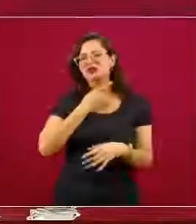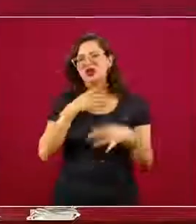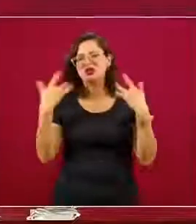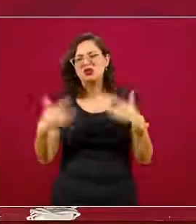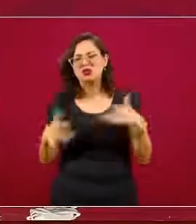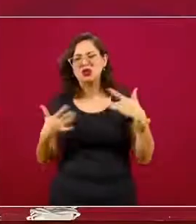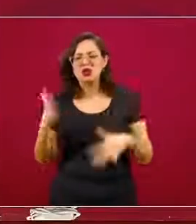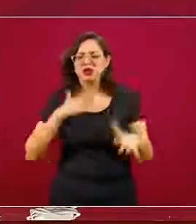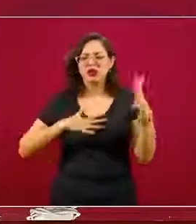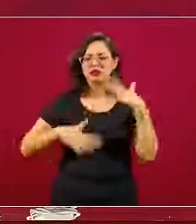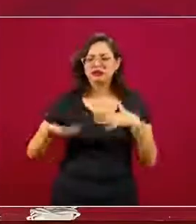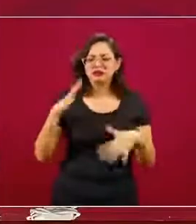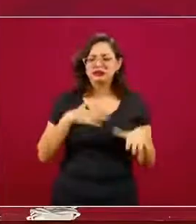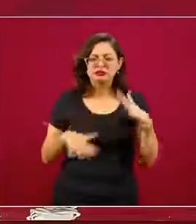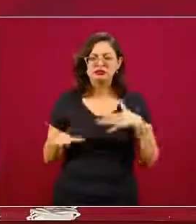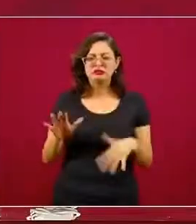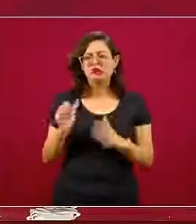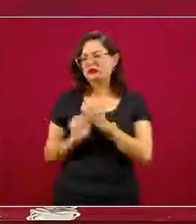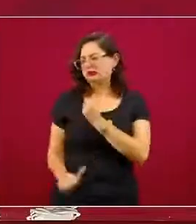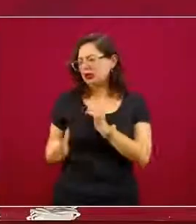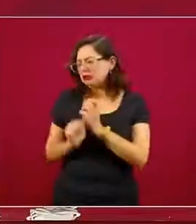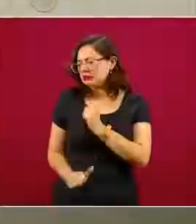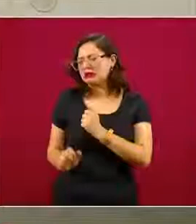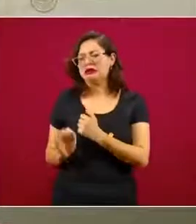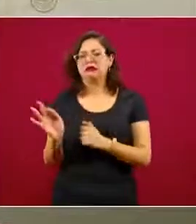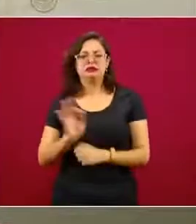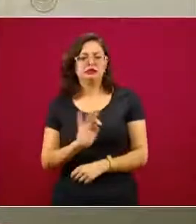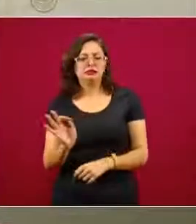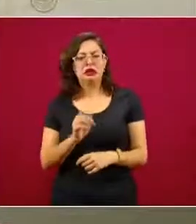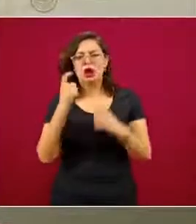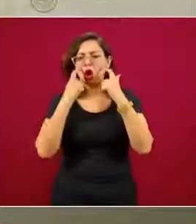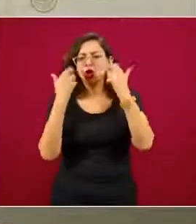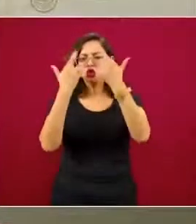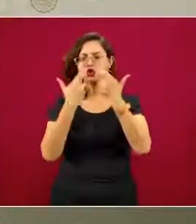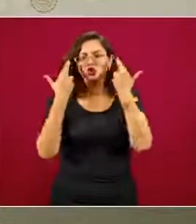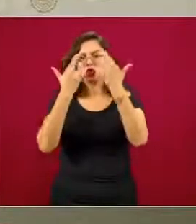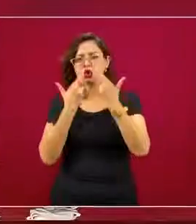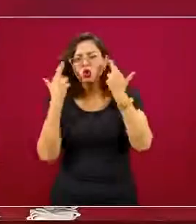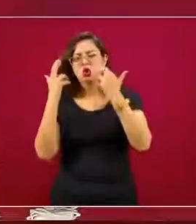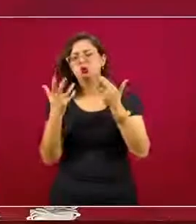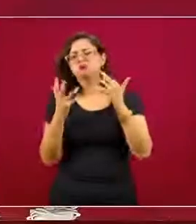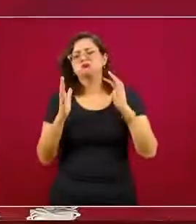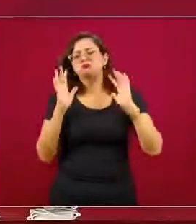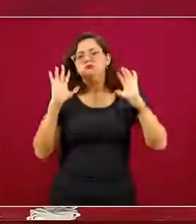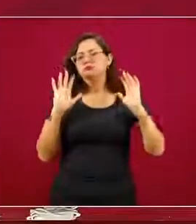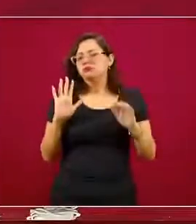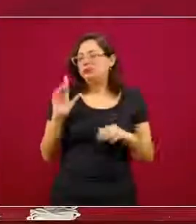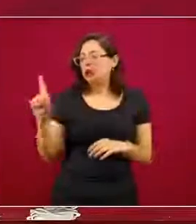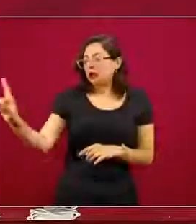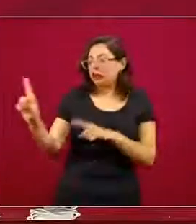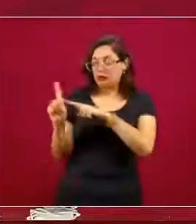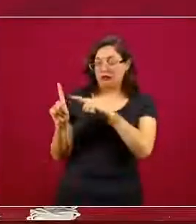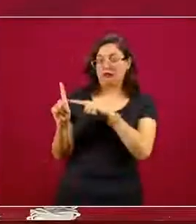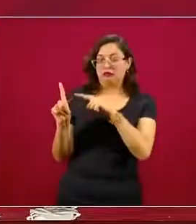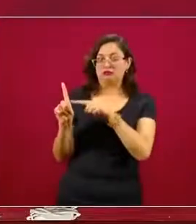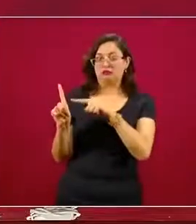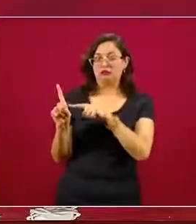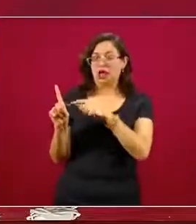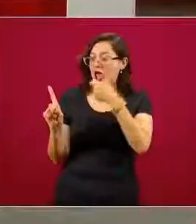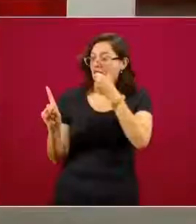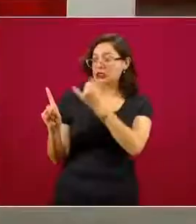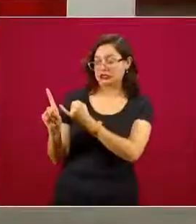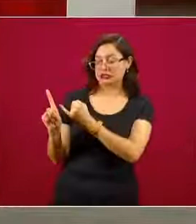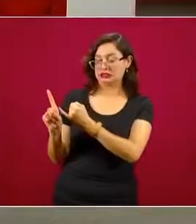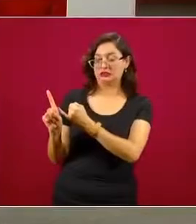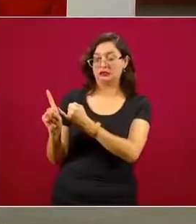fatiga y algunos síntomas accesorios, la diarrea, el enrojecimiento de los ojos, etcétera. La